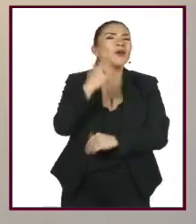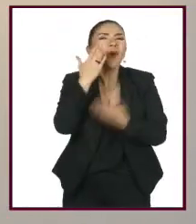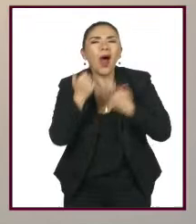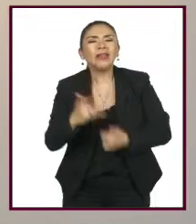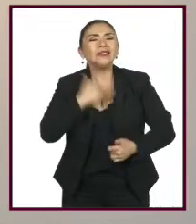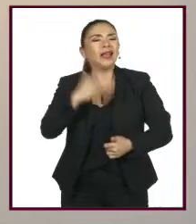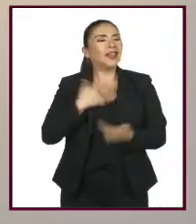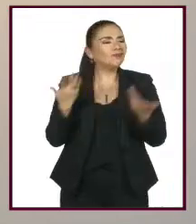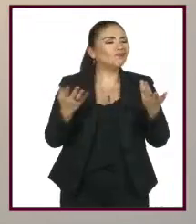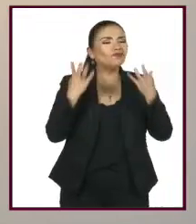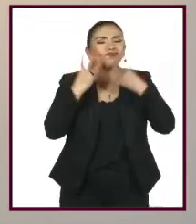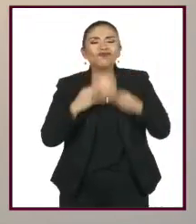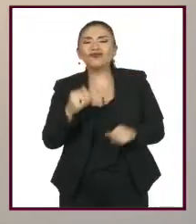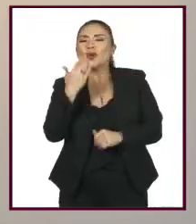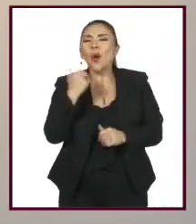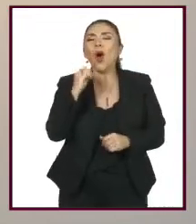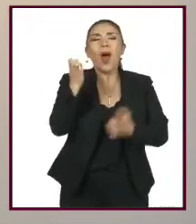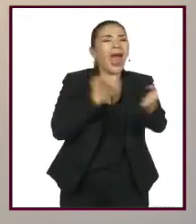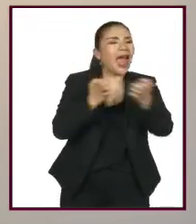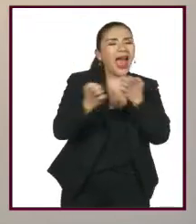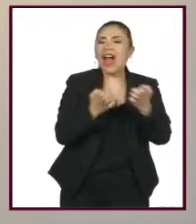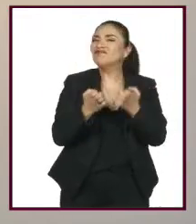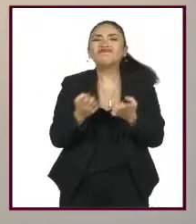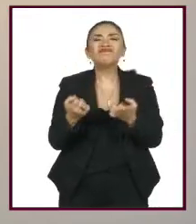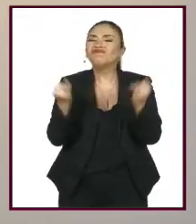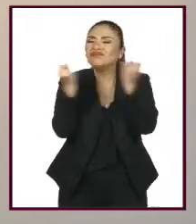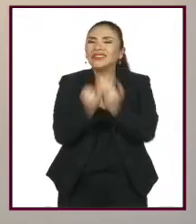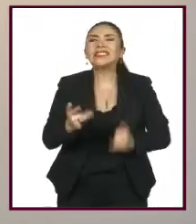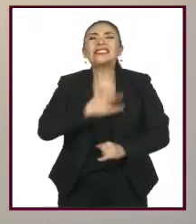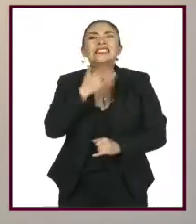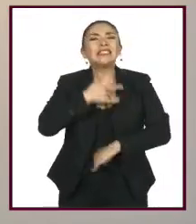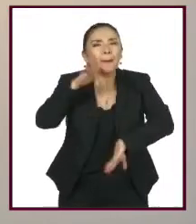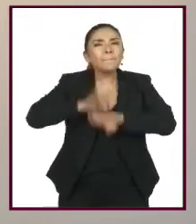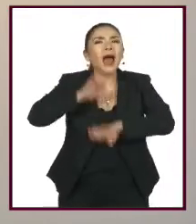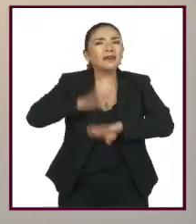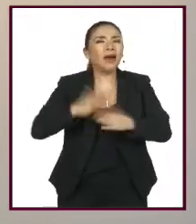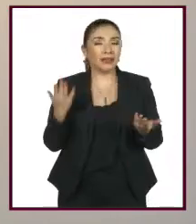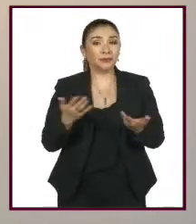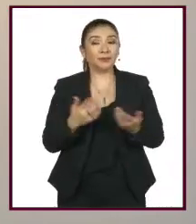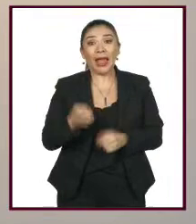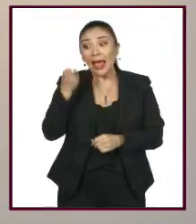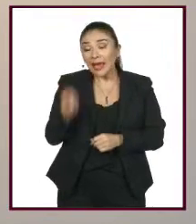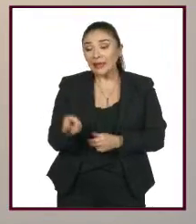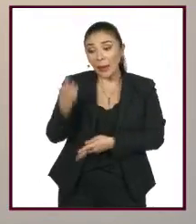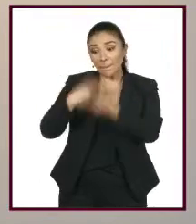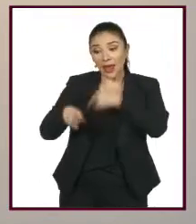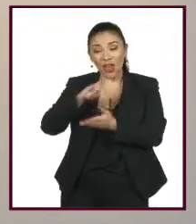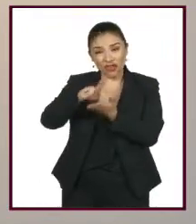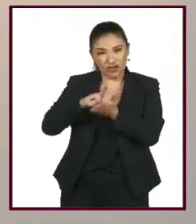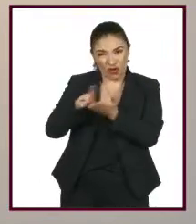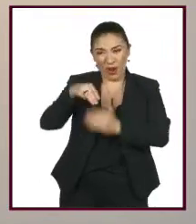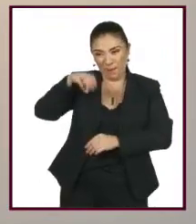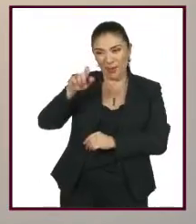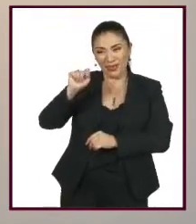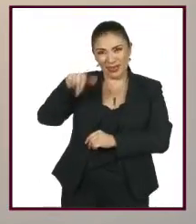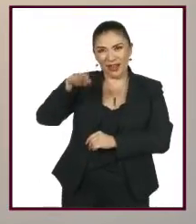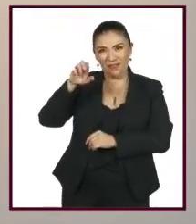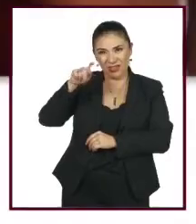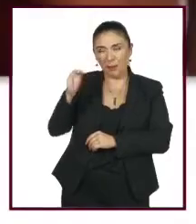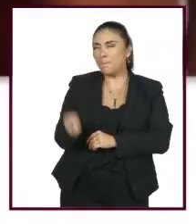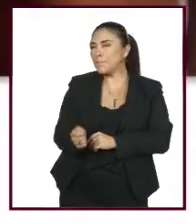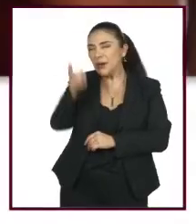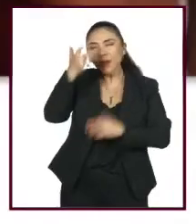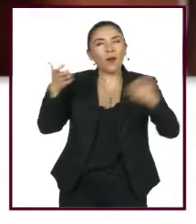actividad física o alguna actividad que disfrutemos. El origen de la metanfetamina, bueno, fue creada en